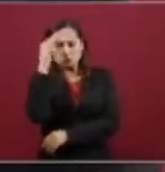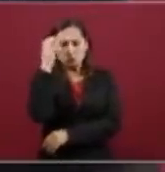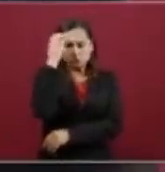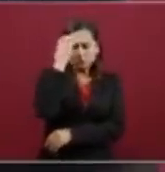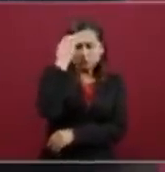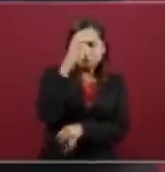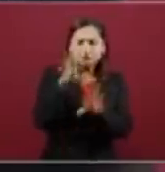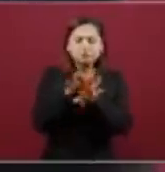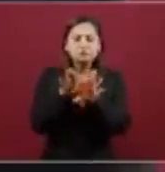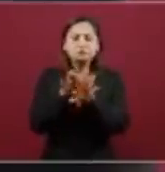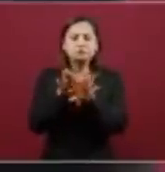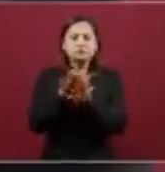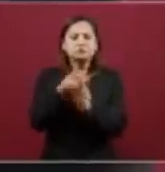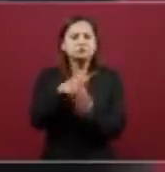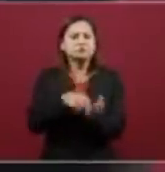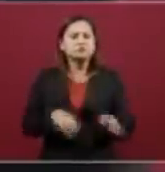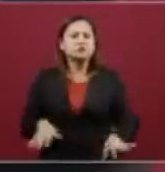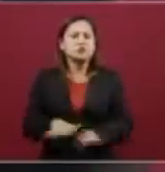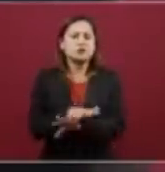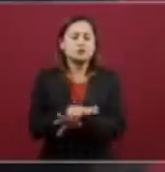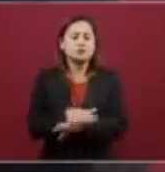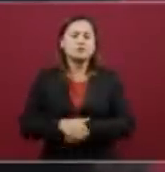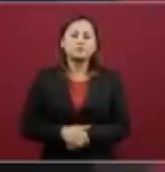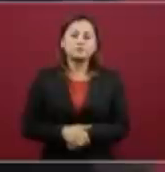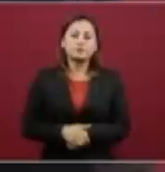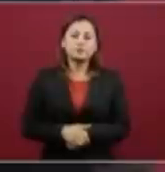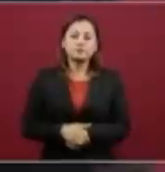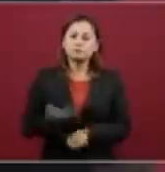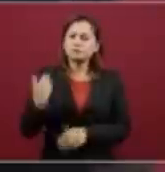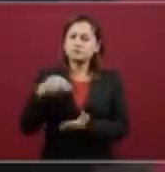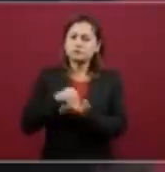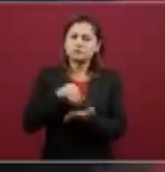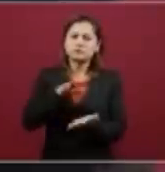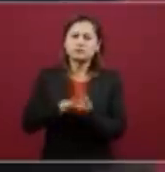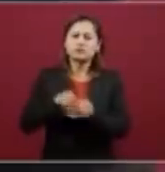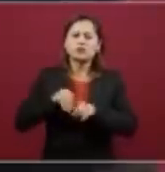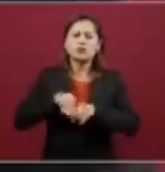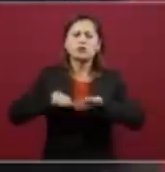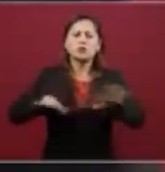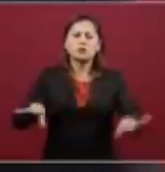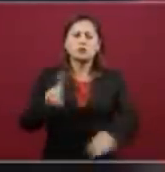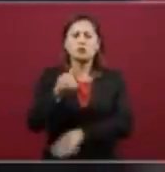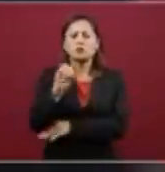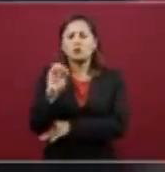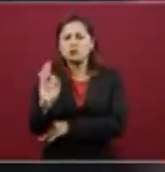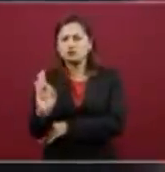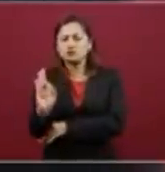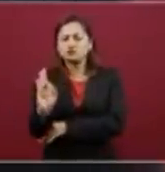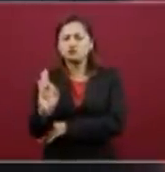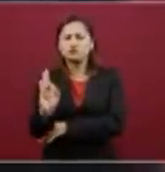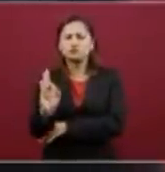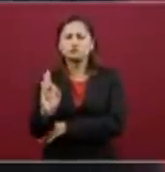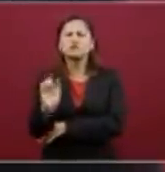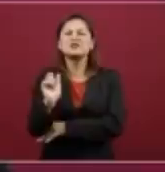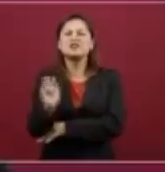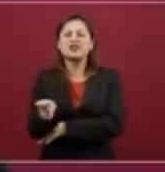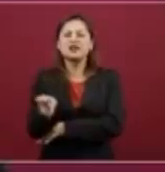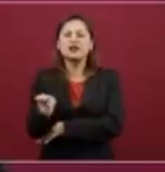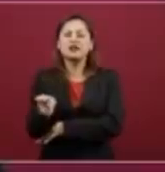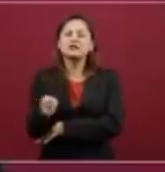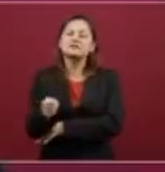Lo que se publicó en el Diario Oficial, ¿sí?, tiene que ver con la antigua